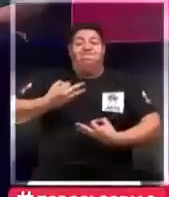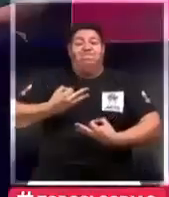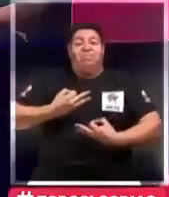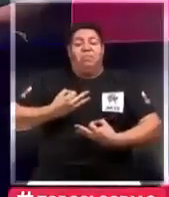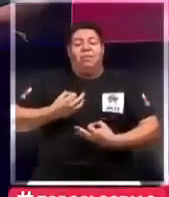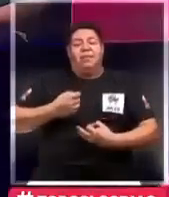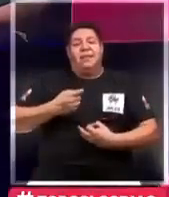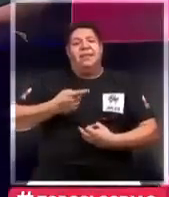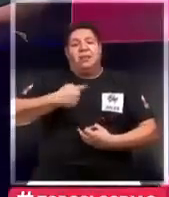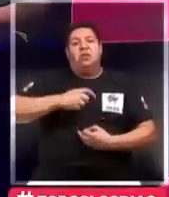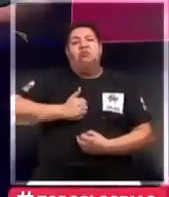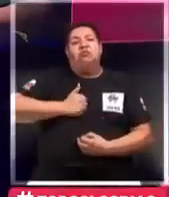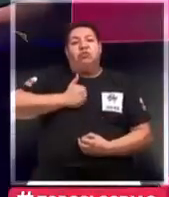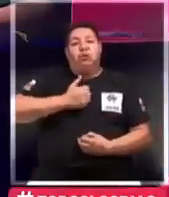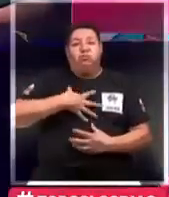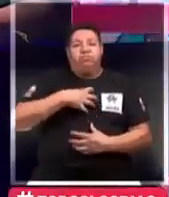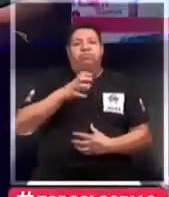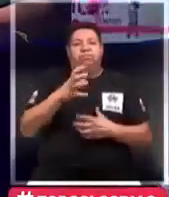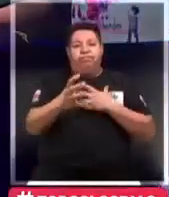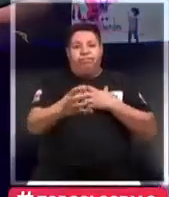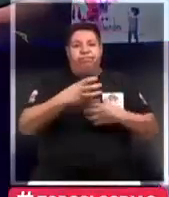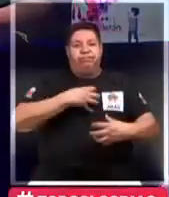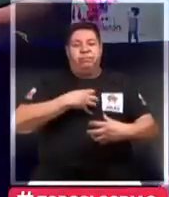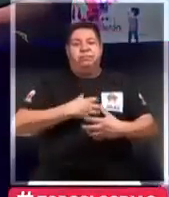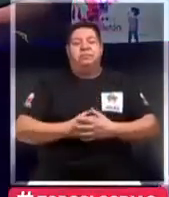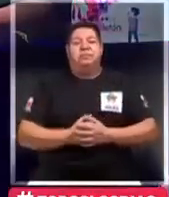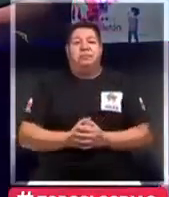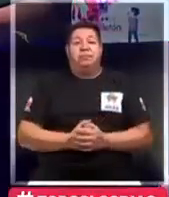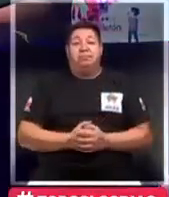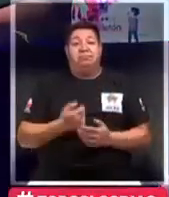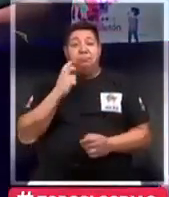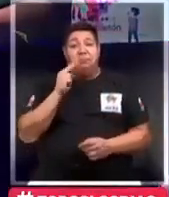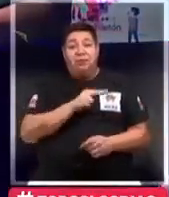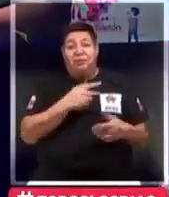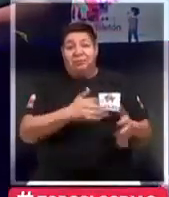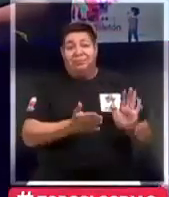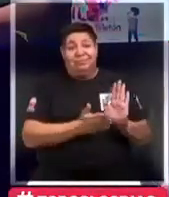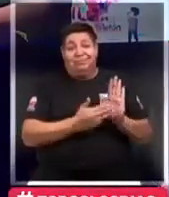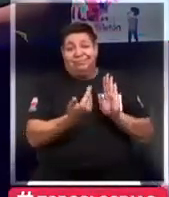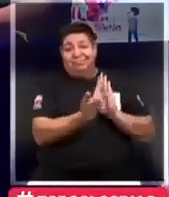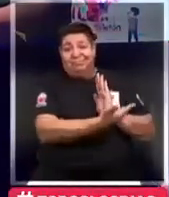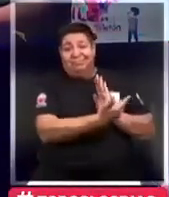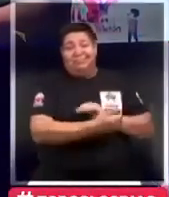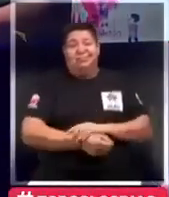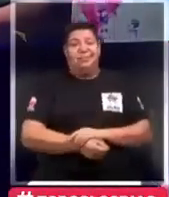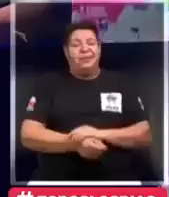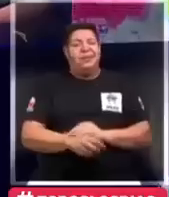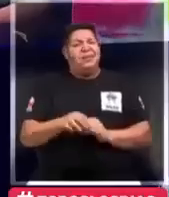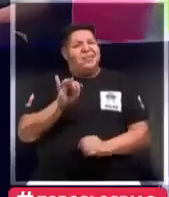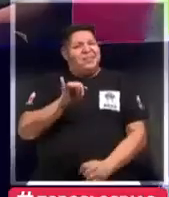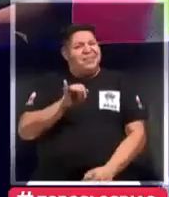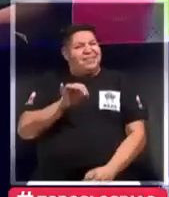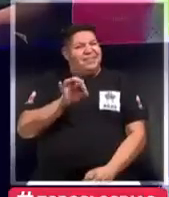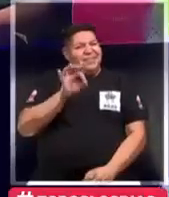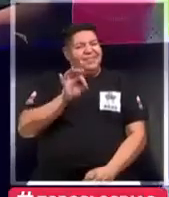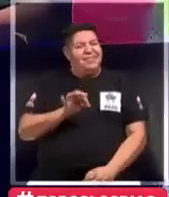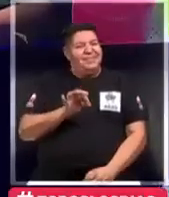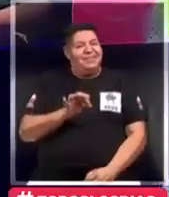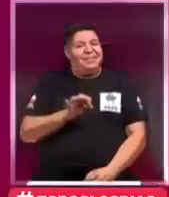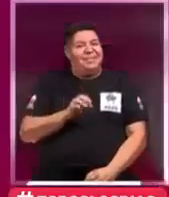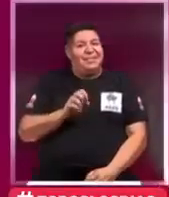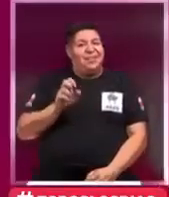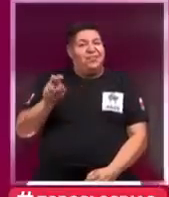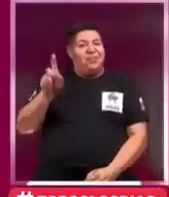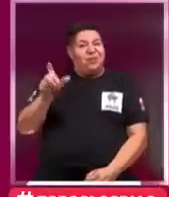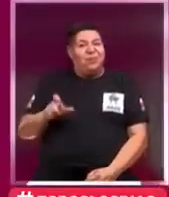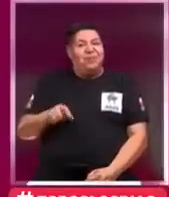pude ser su donante y aquí la ven a ella. Y sabes que veo a